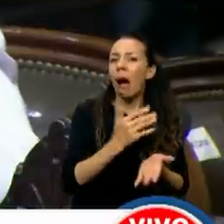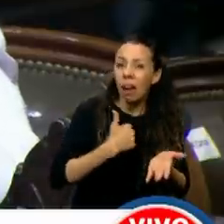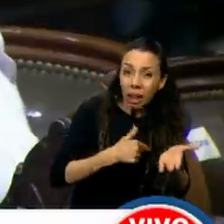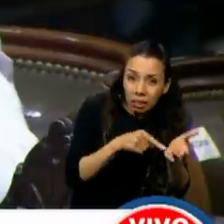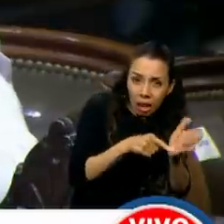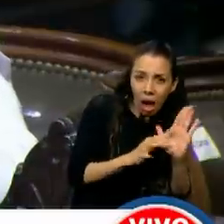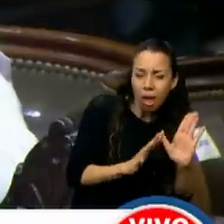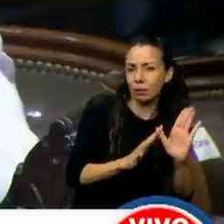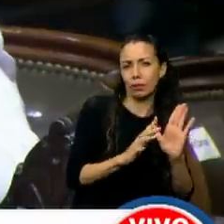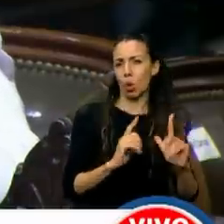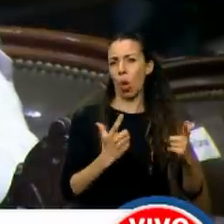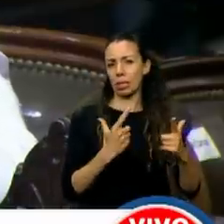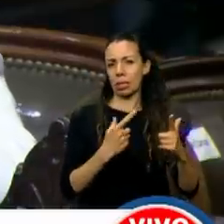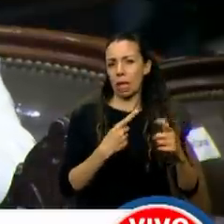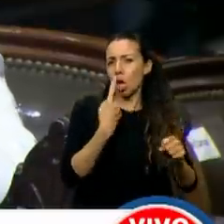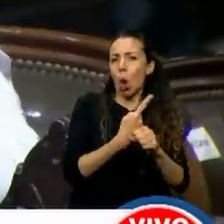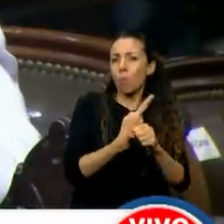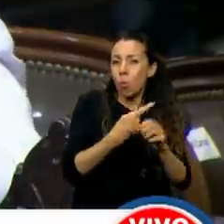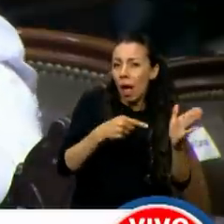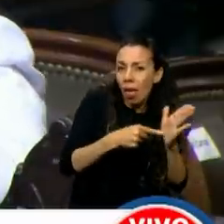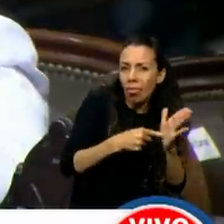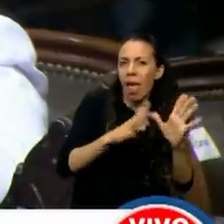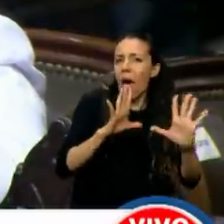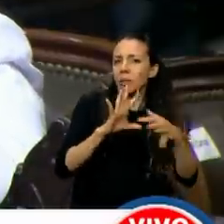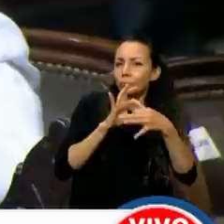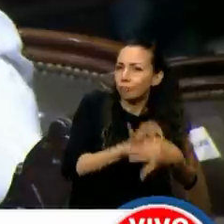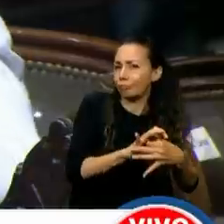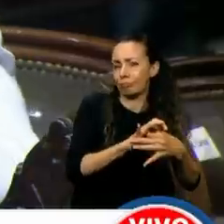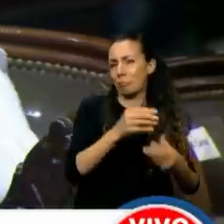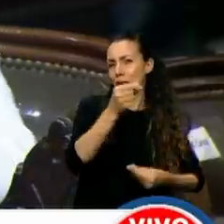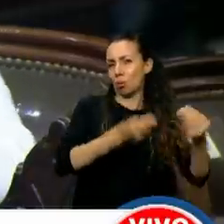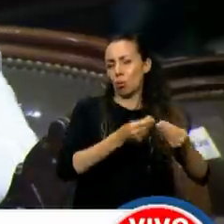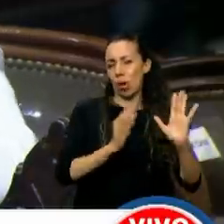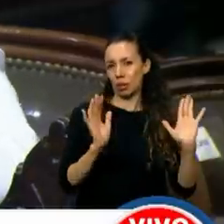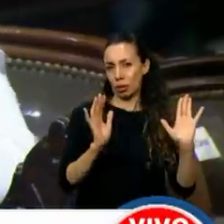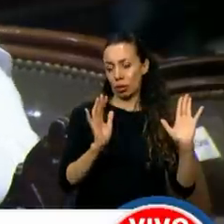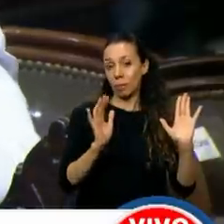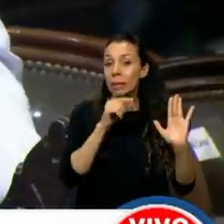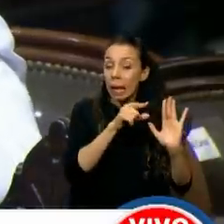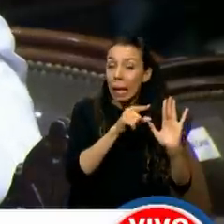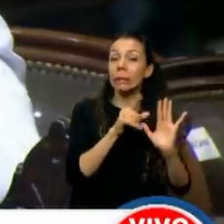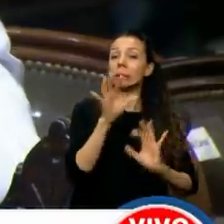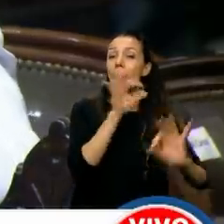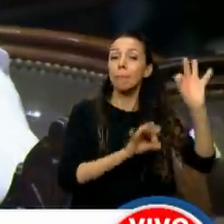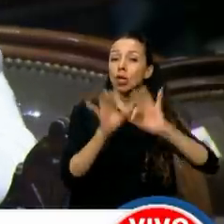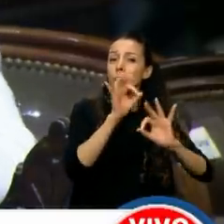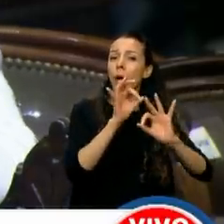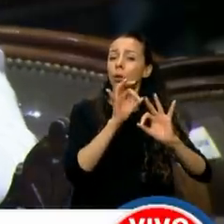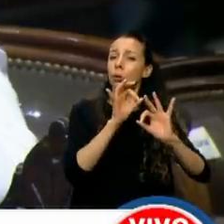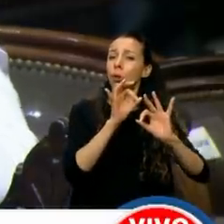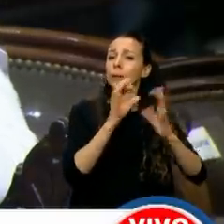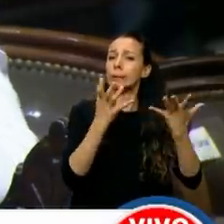posibilidades de existir según las pautas que este presupuesto marca es un proyecto que lamentablemente está plagado de